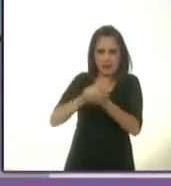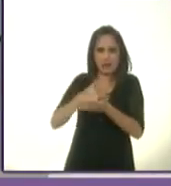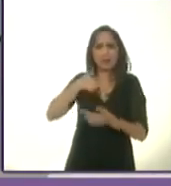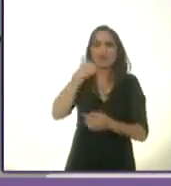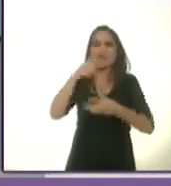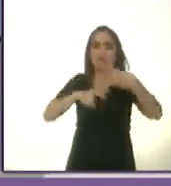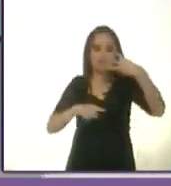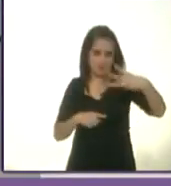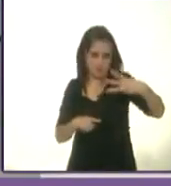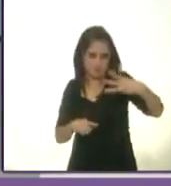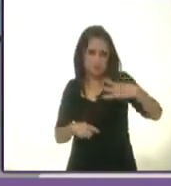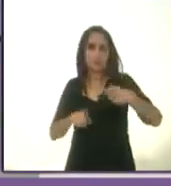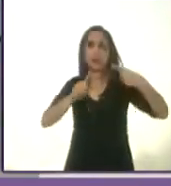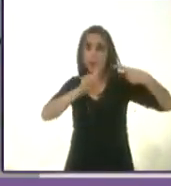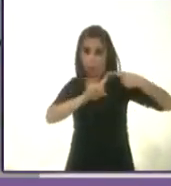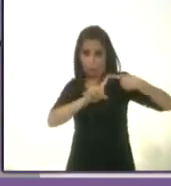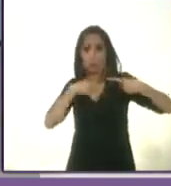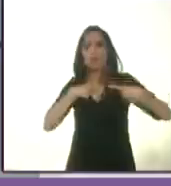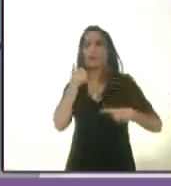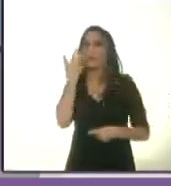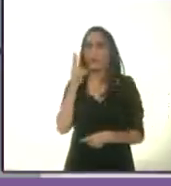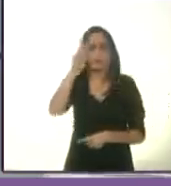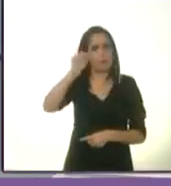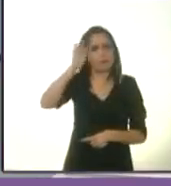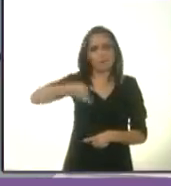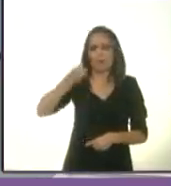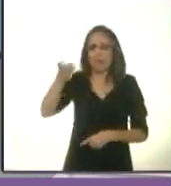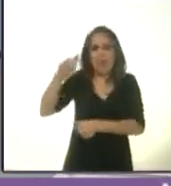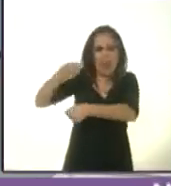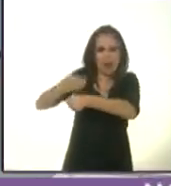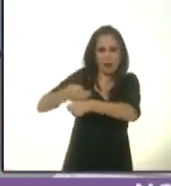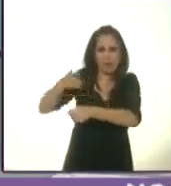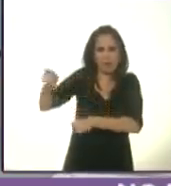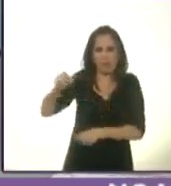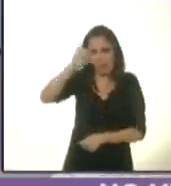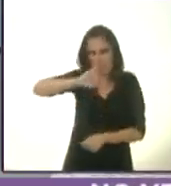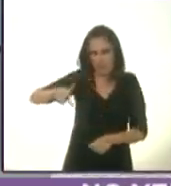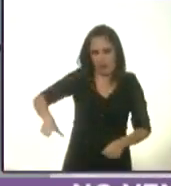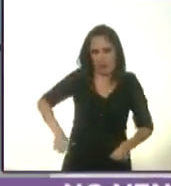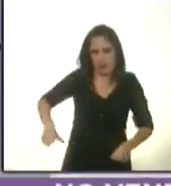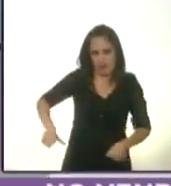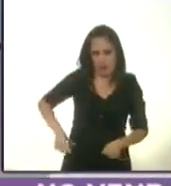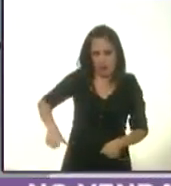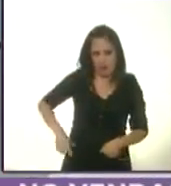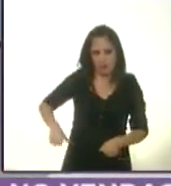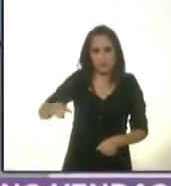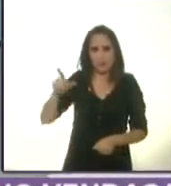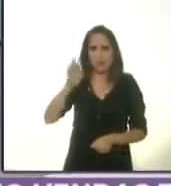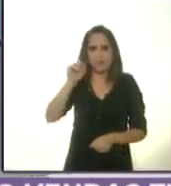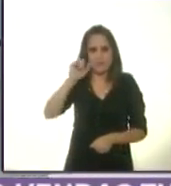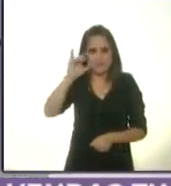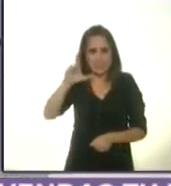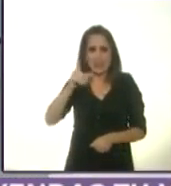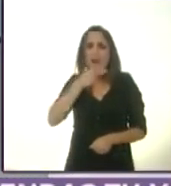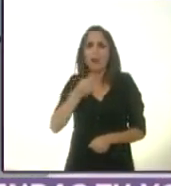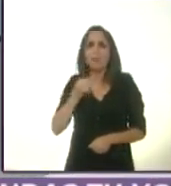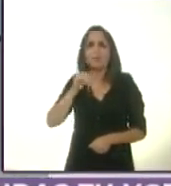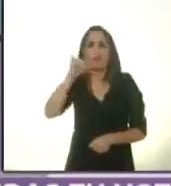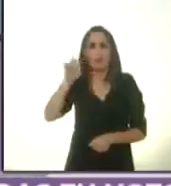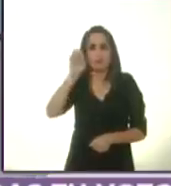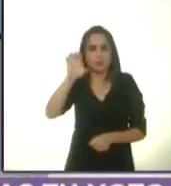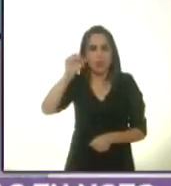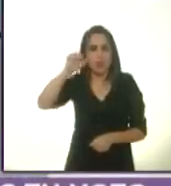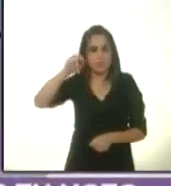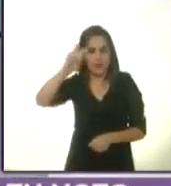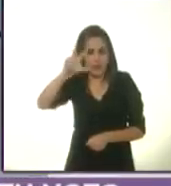cosas lo primero total oposición a que el actual jefe de gobierno fiscal carnal howse josé ramón amieva se